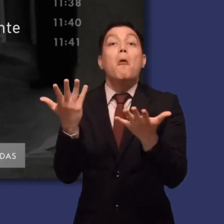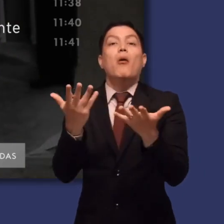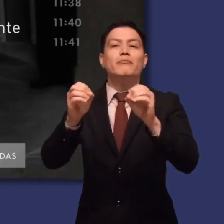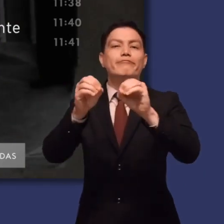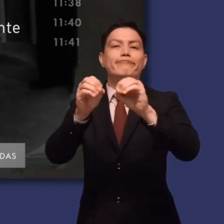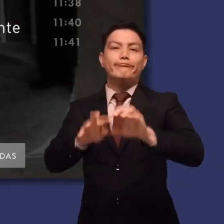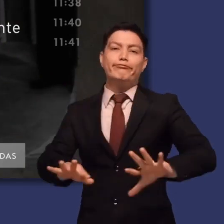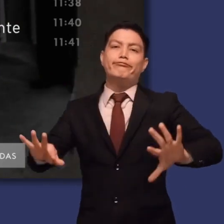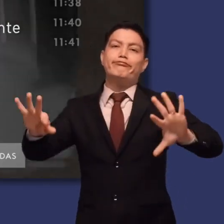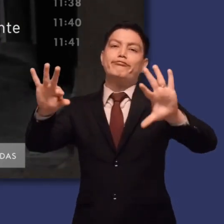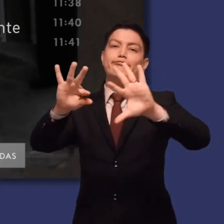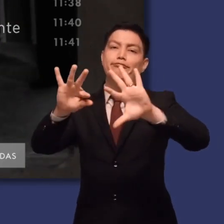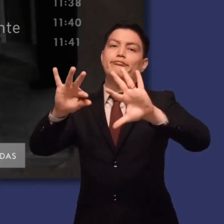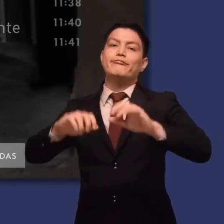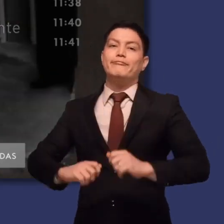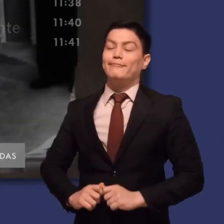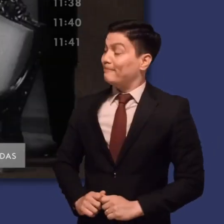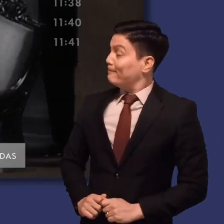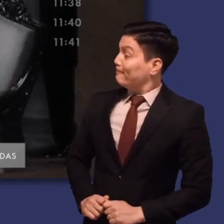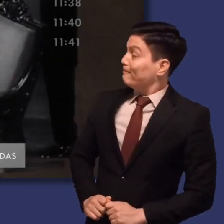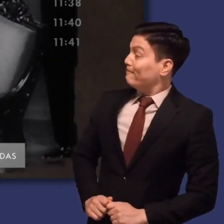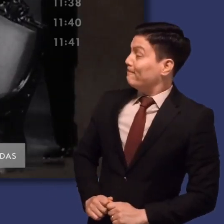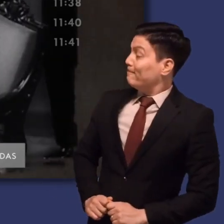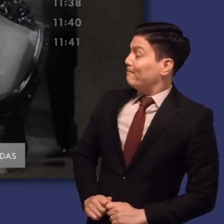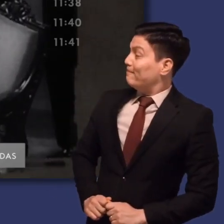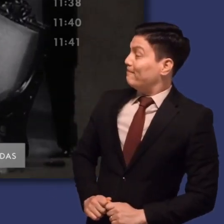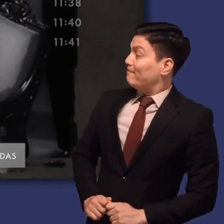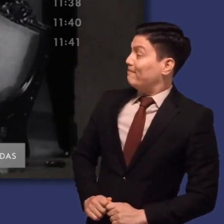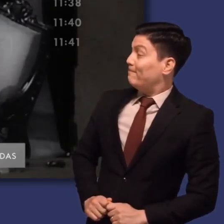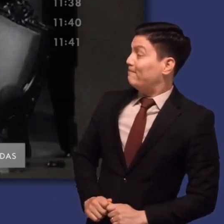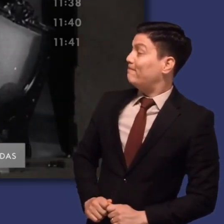la Organización de las Naciones Unidas.